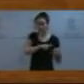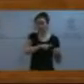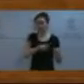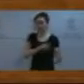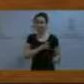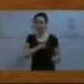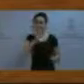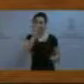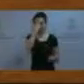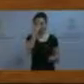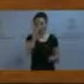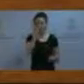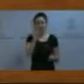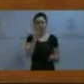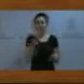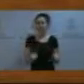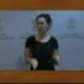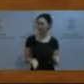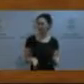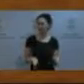mayor se extraña